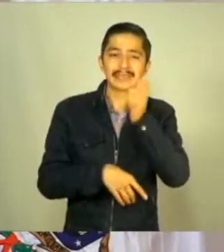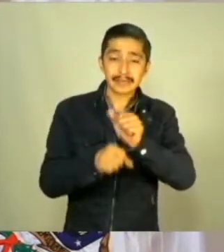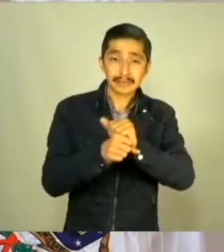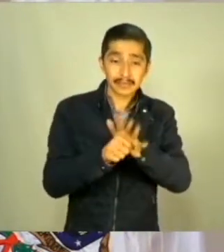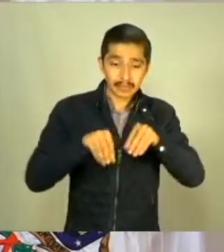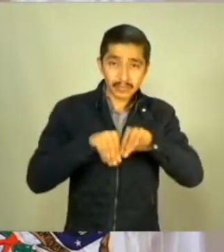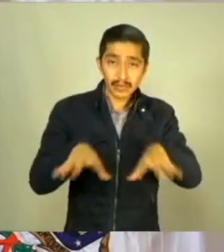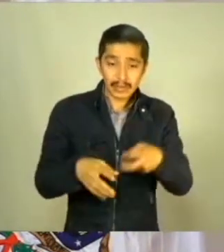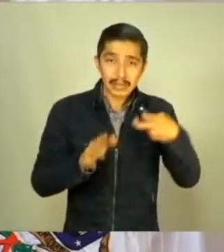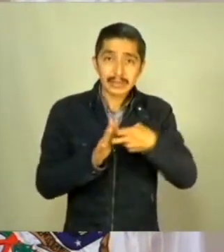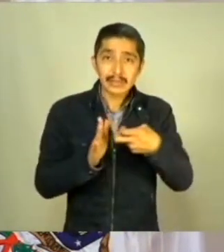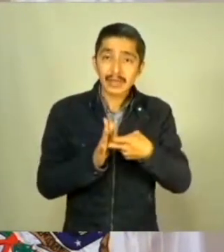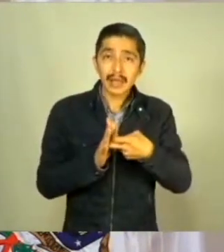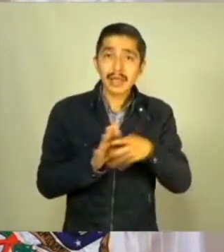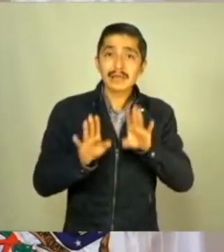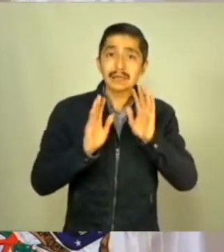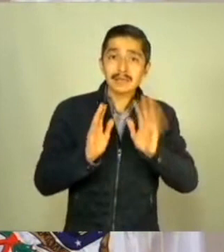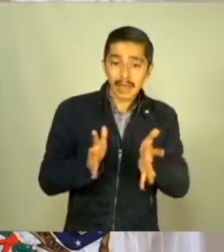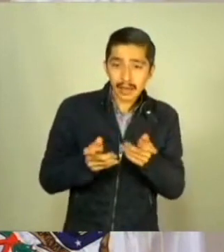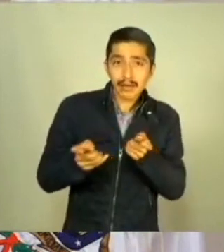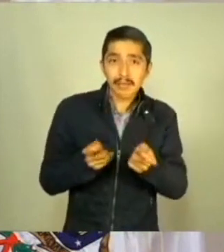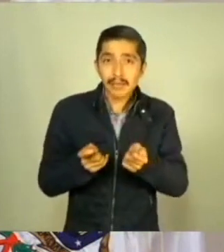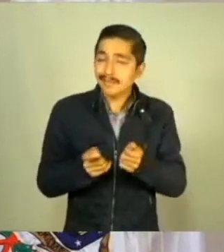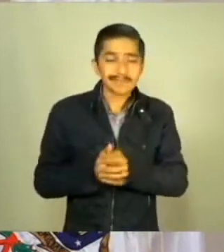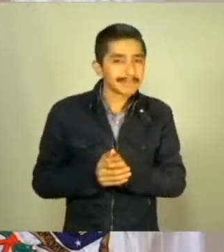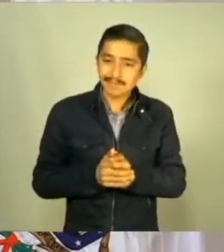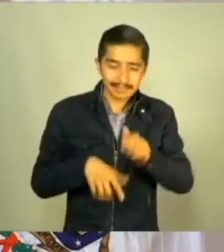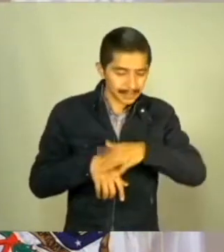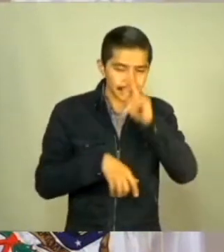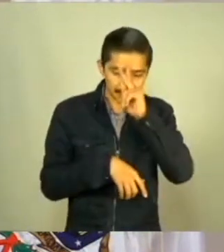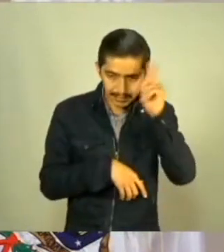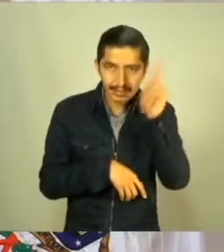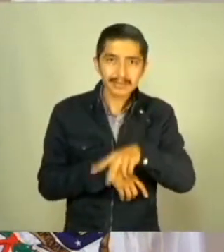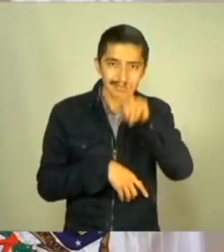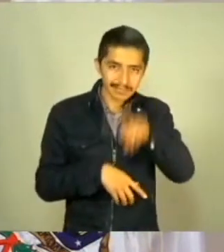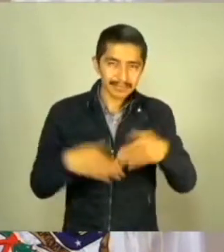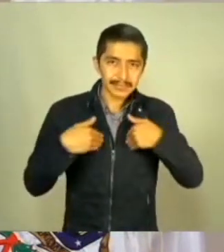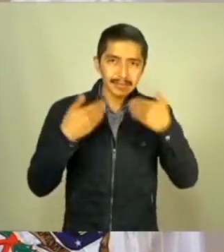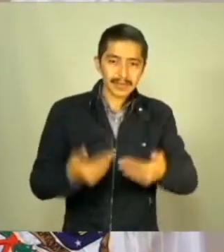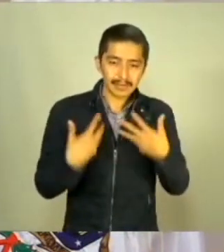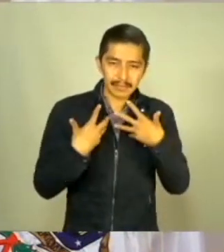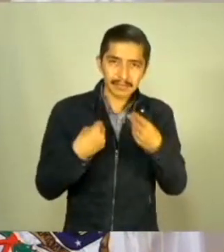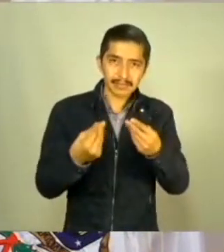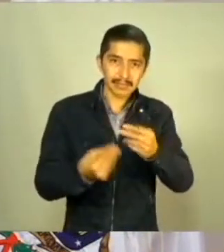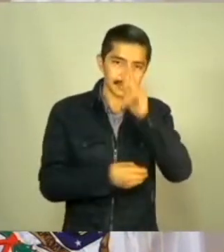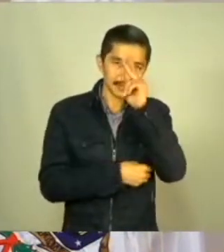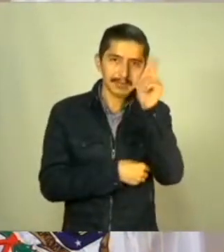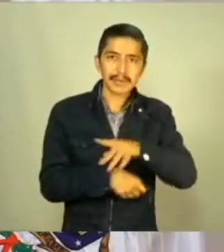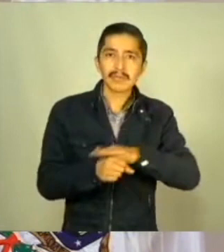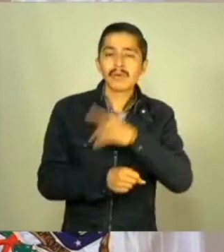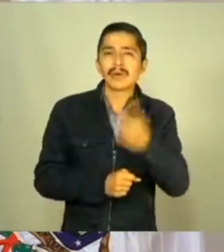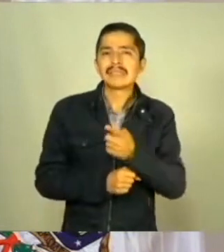no está tomada está en uno de sus peores momentos de contagios causado por